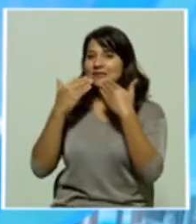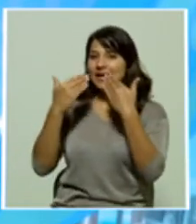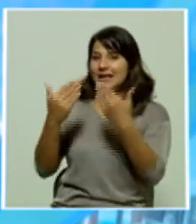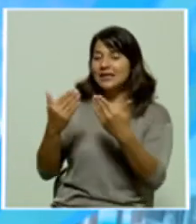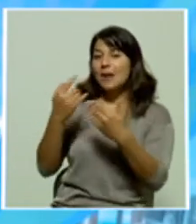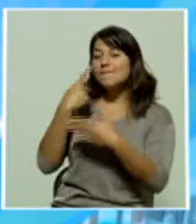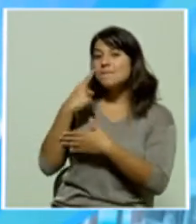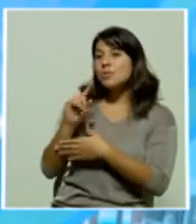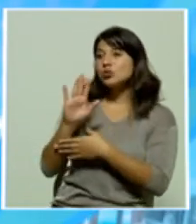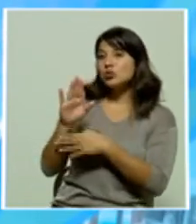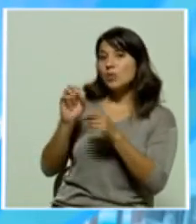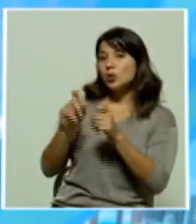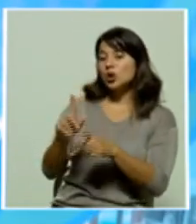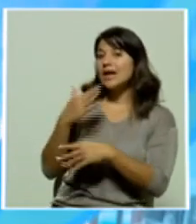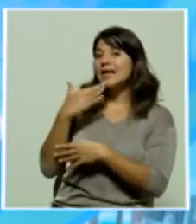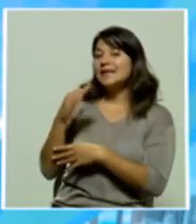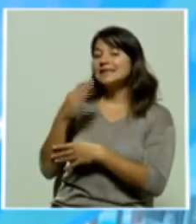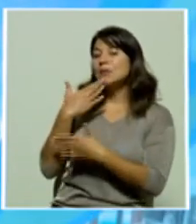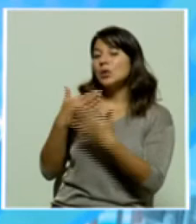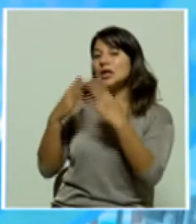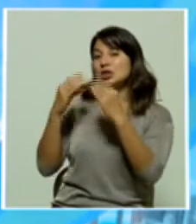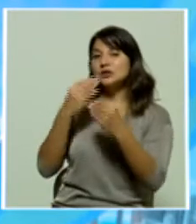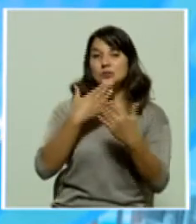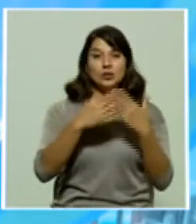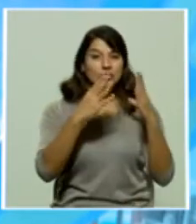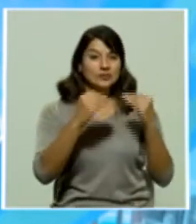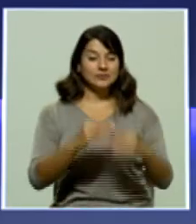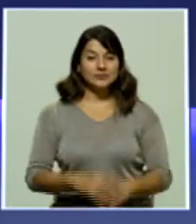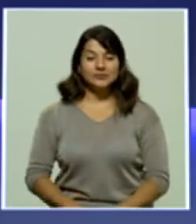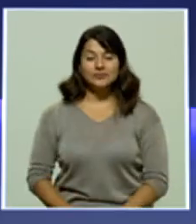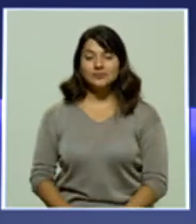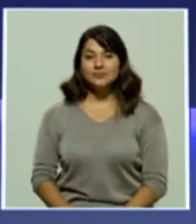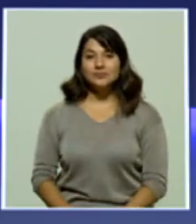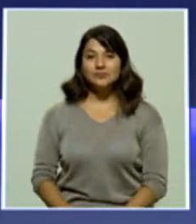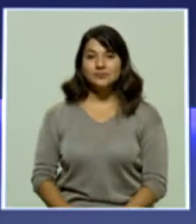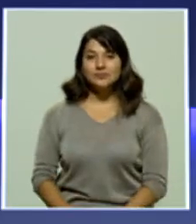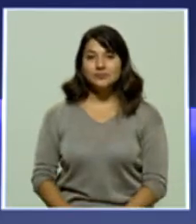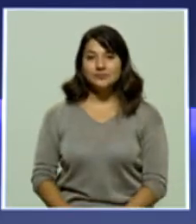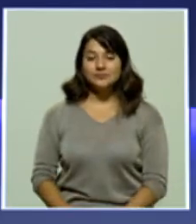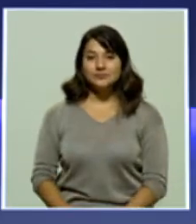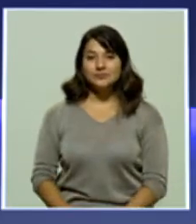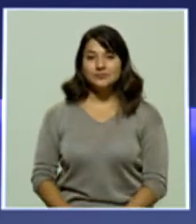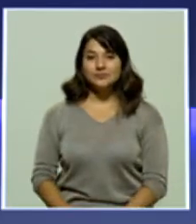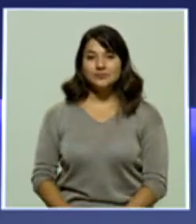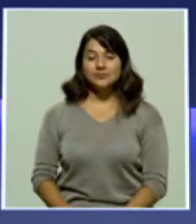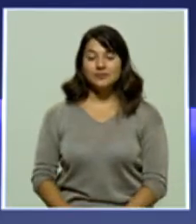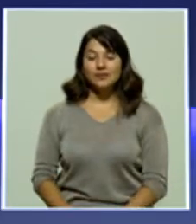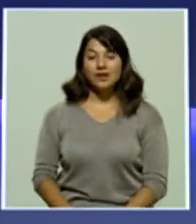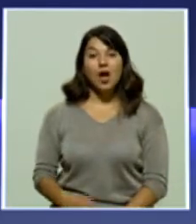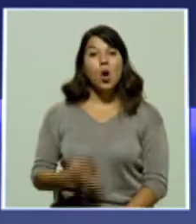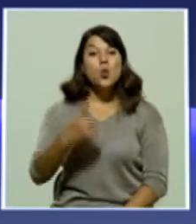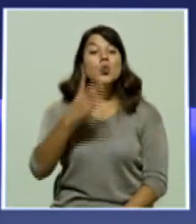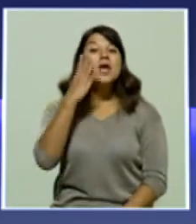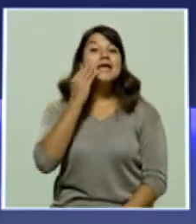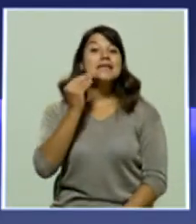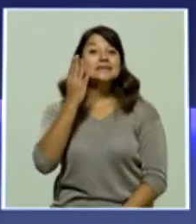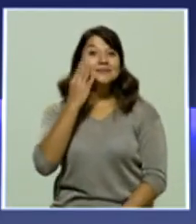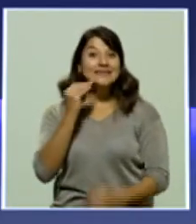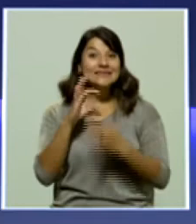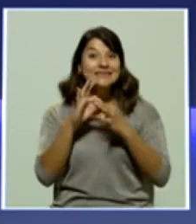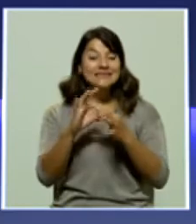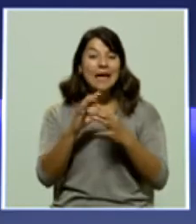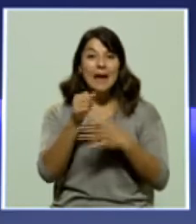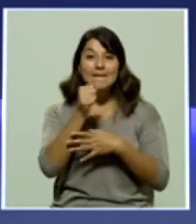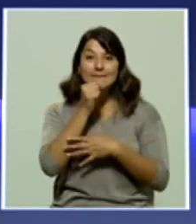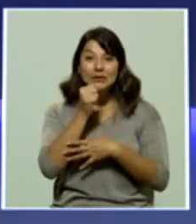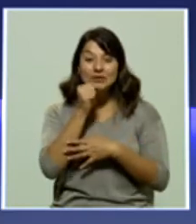por el espacio. Gracias, Ernesto. Buenas noches. Buenas noches. Buenas noches. Una experiencia periodística